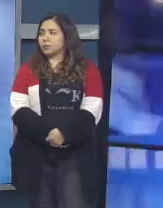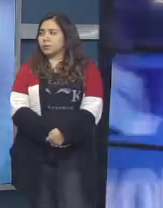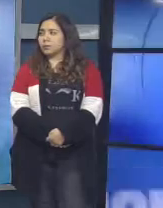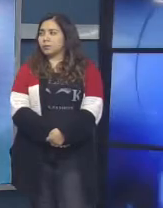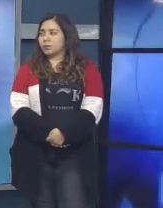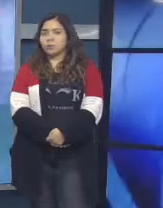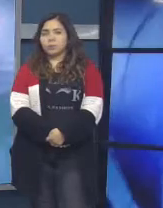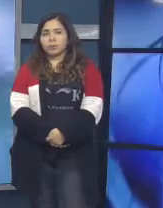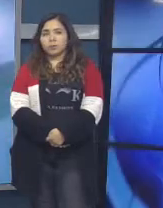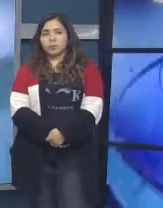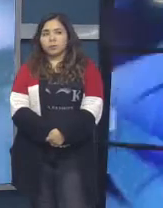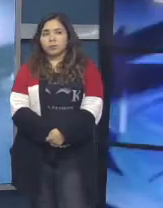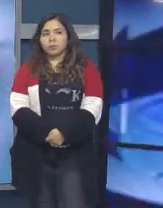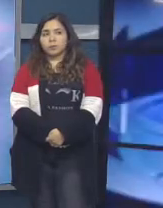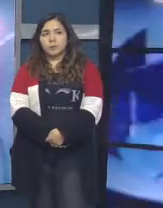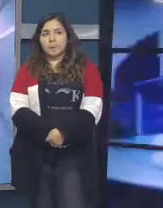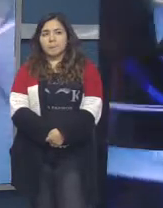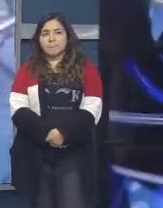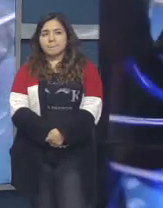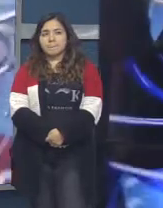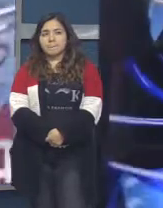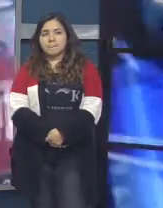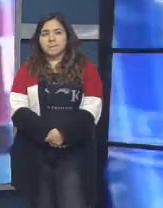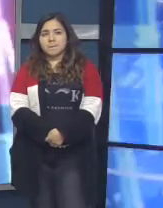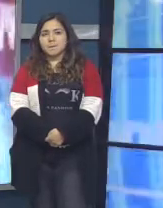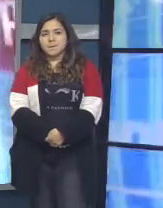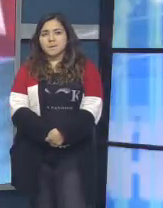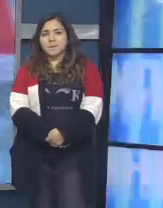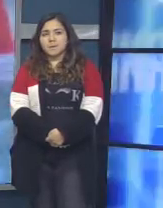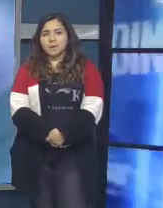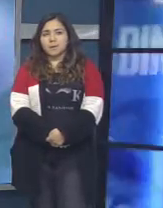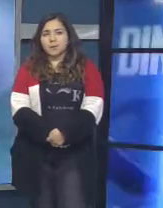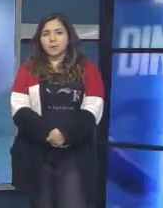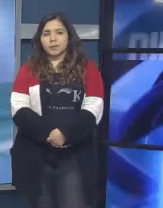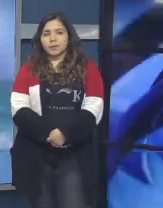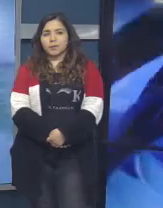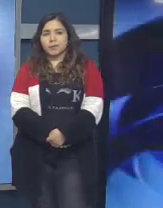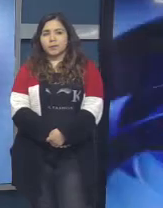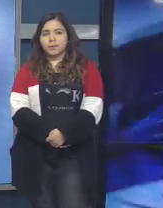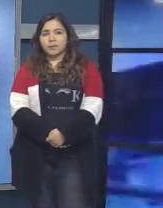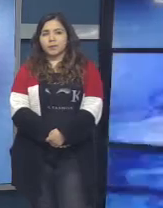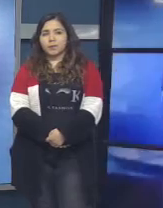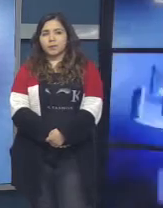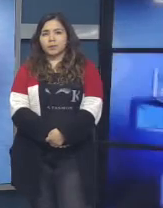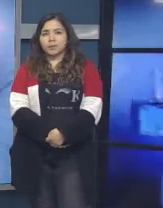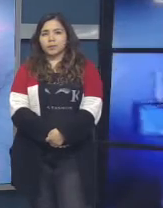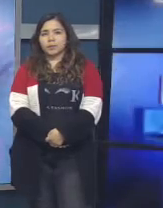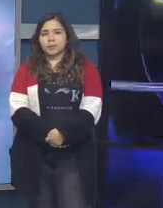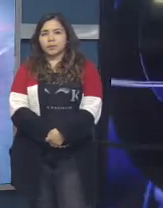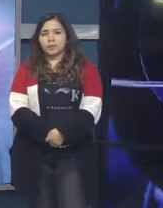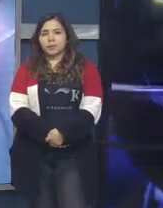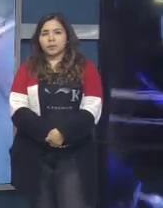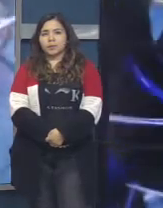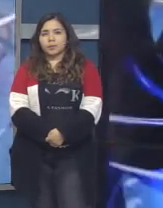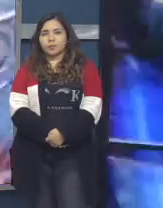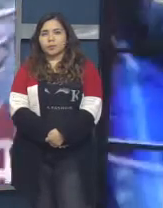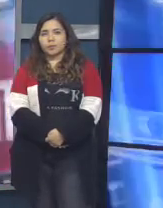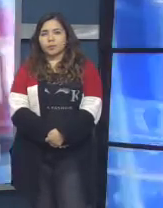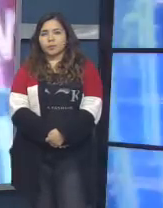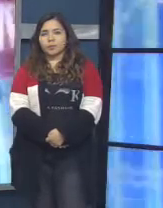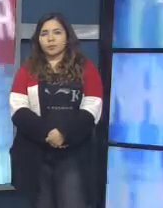a permitir el turismo interno próximamente? Mira, el tema del turismo interno viene muy bien